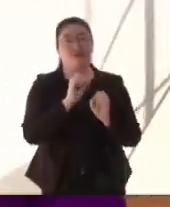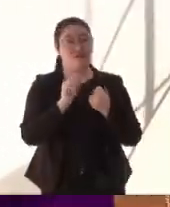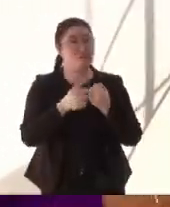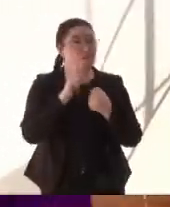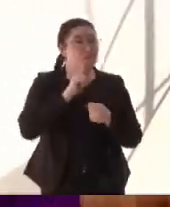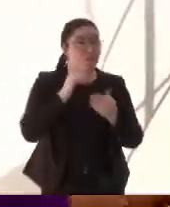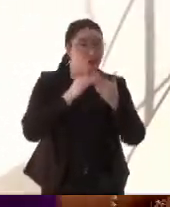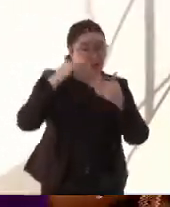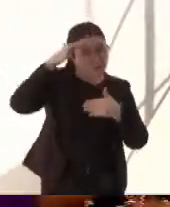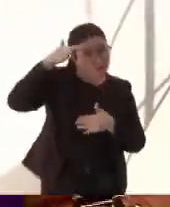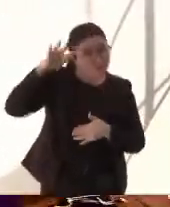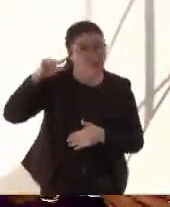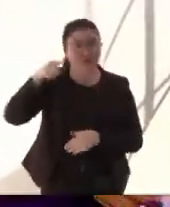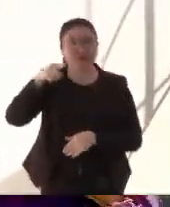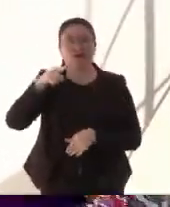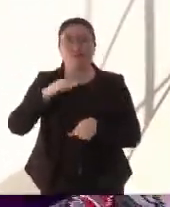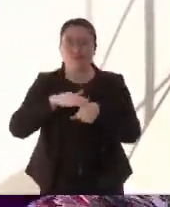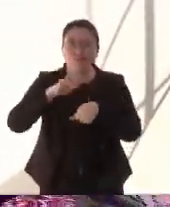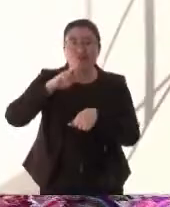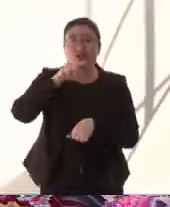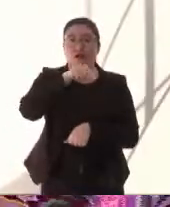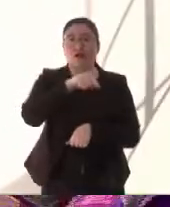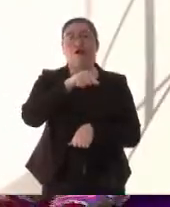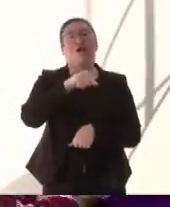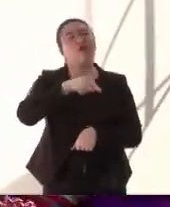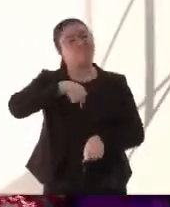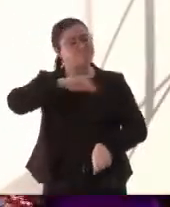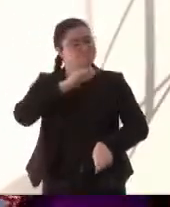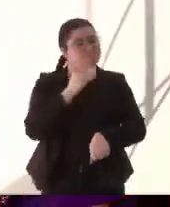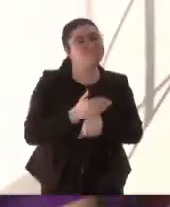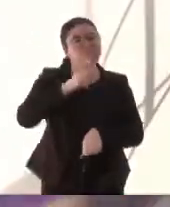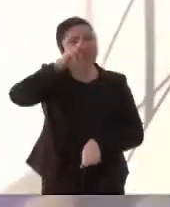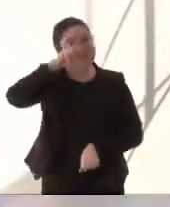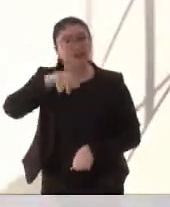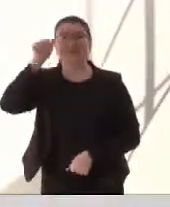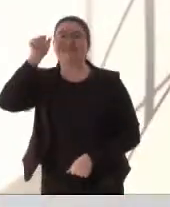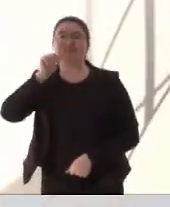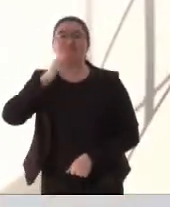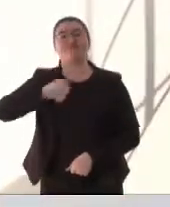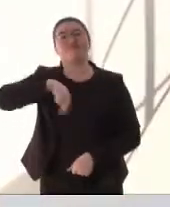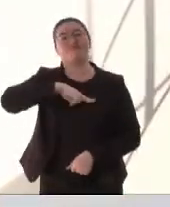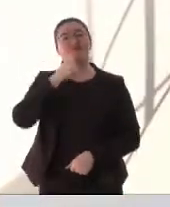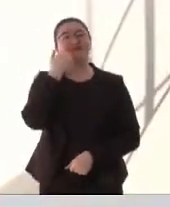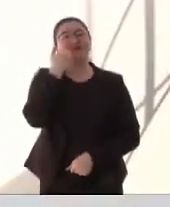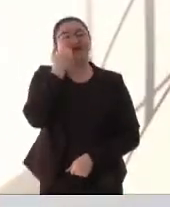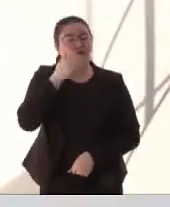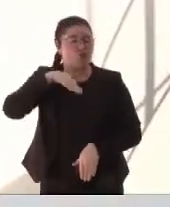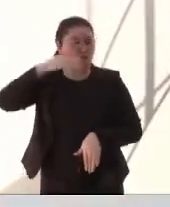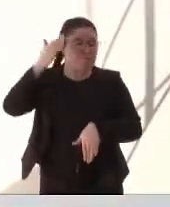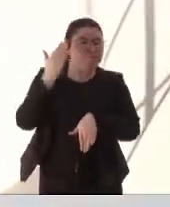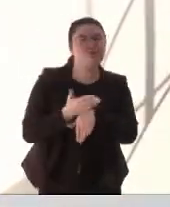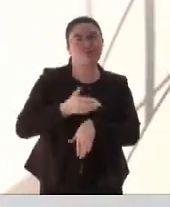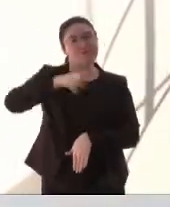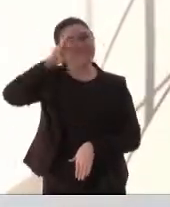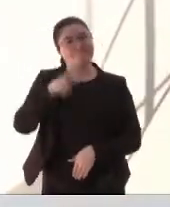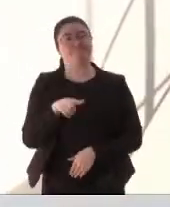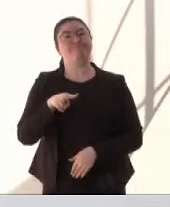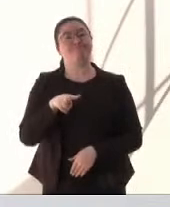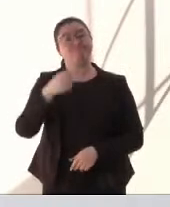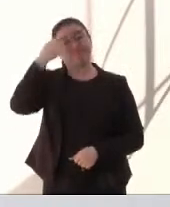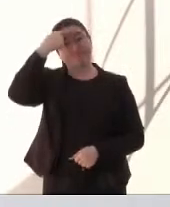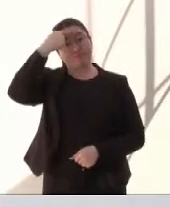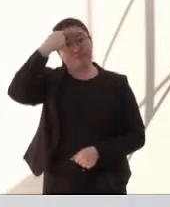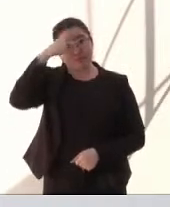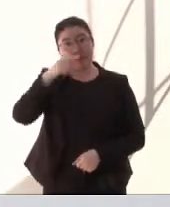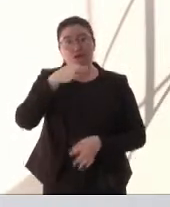llevado ante los jueces y será sancionado. Buscaremos siempre la sanción más ejemplar para mandar